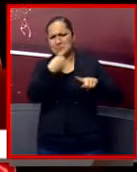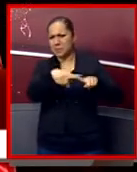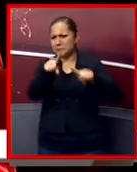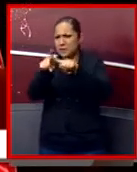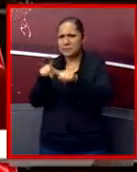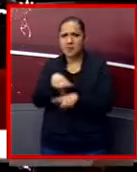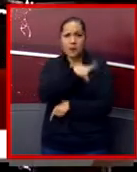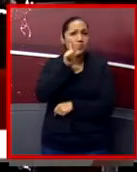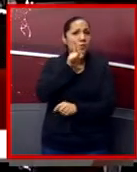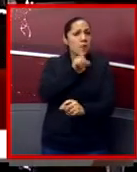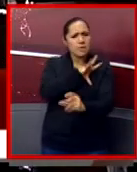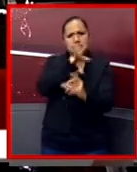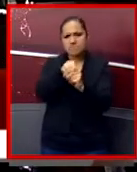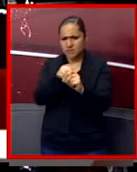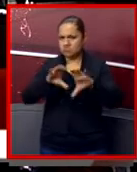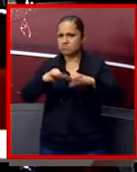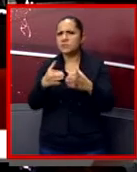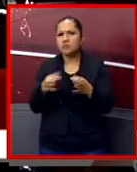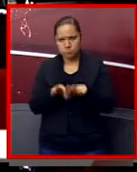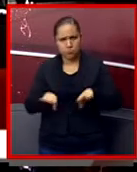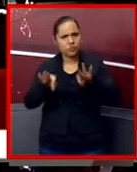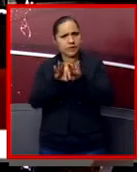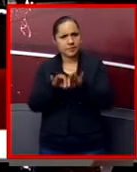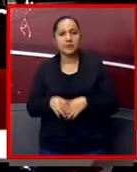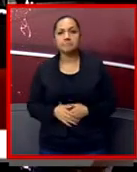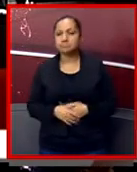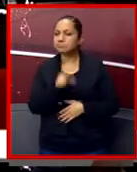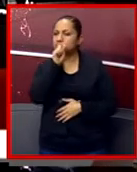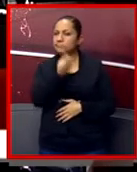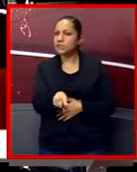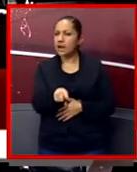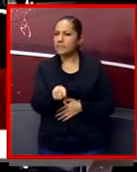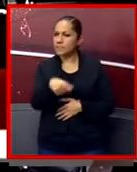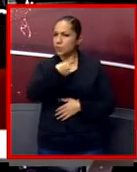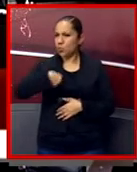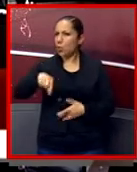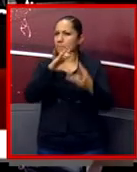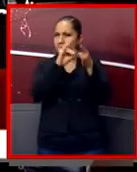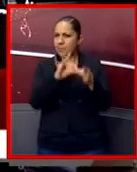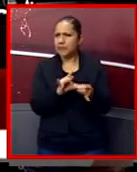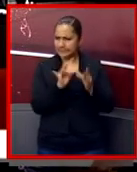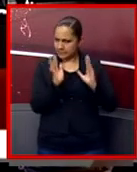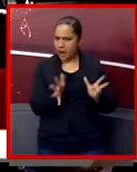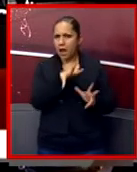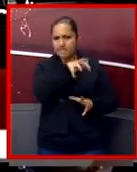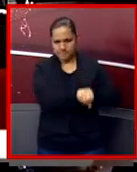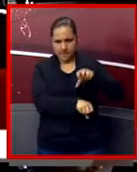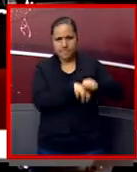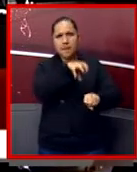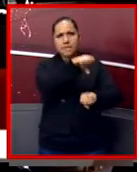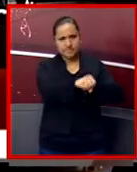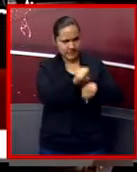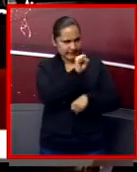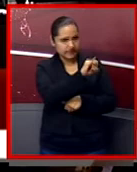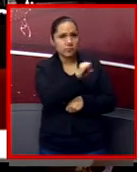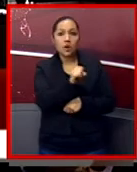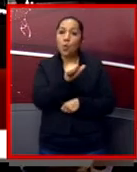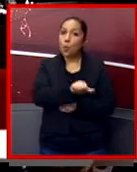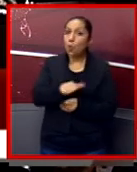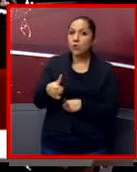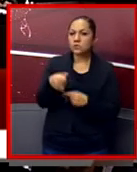Pero también tenemos que decir que hay pendientes. Hemos presentado en esta Cámara